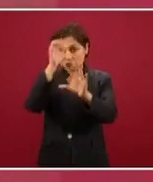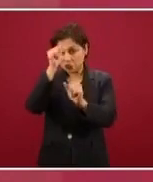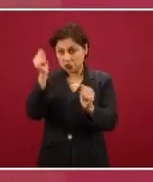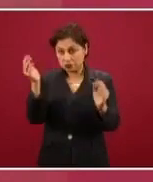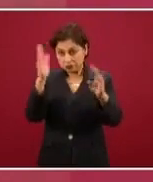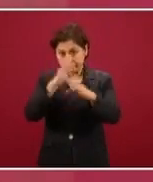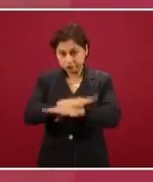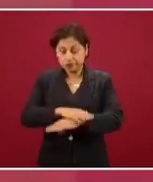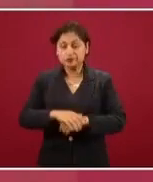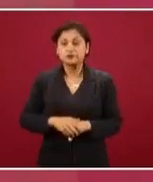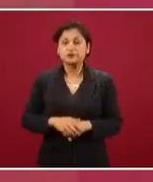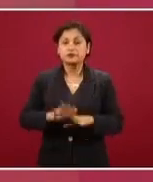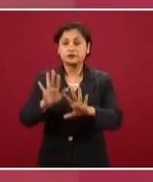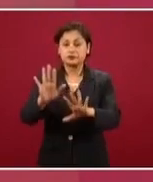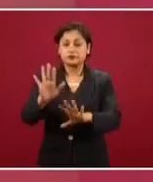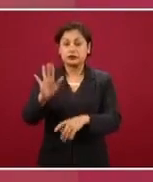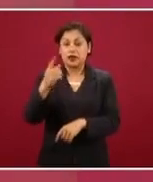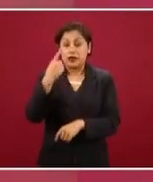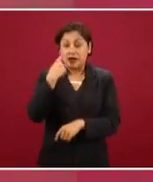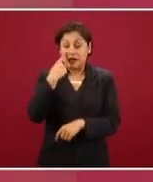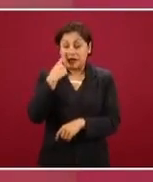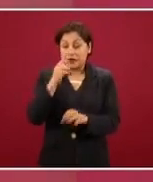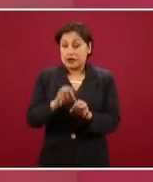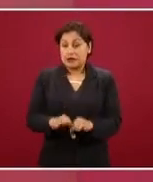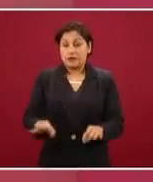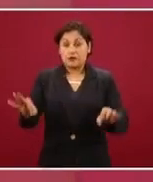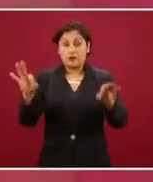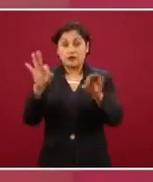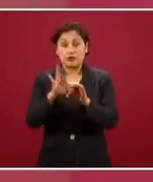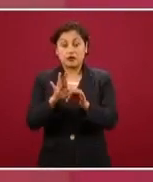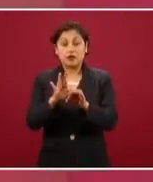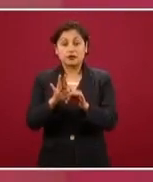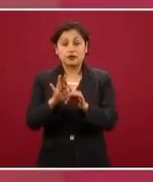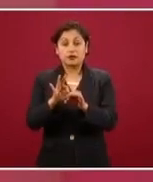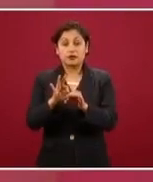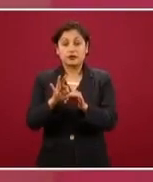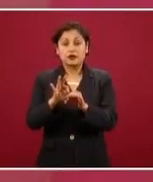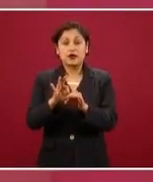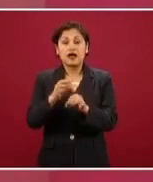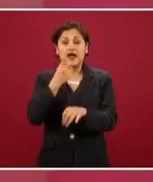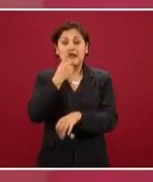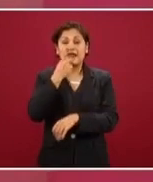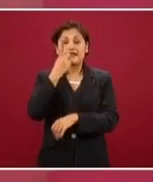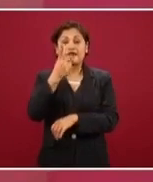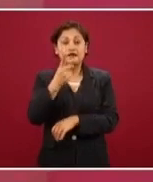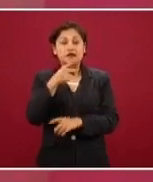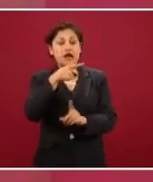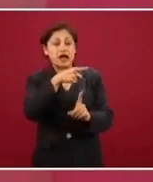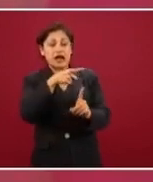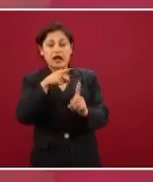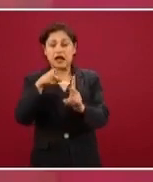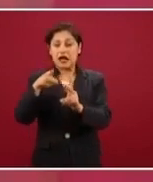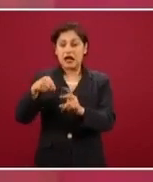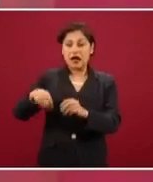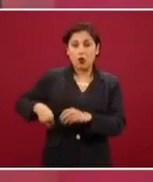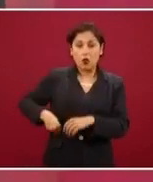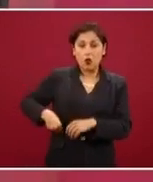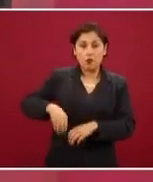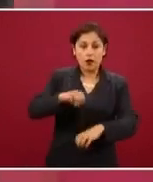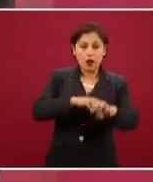señalar a ninguna empresa si hay un